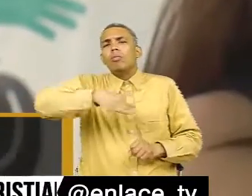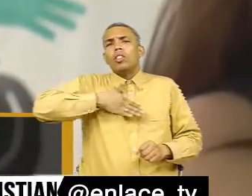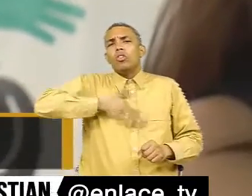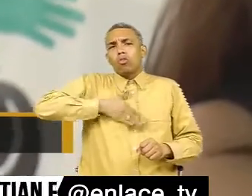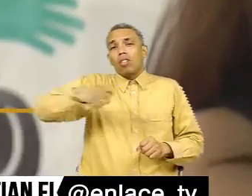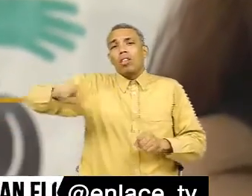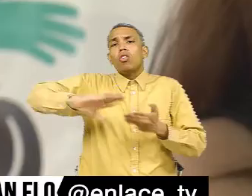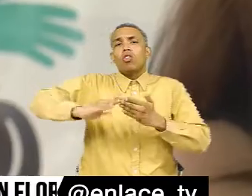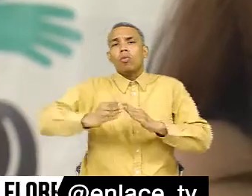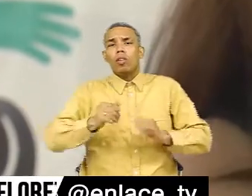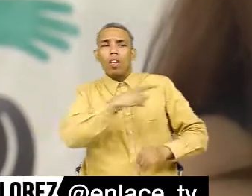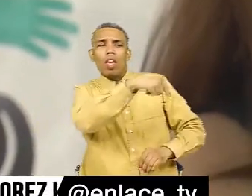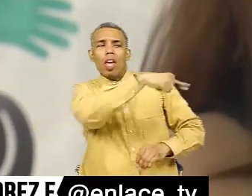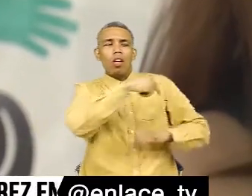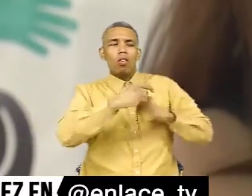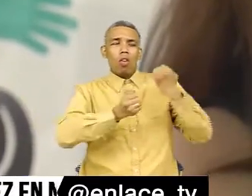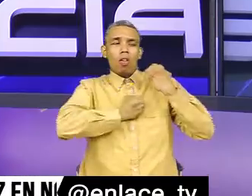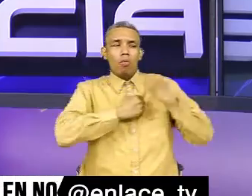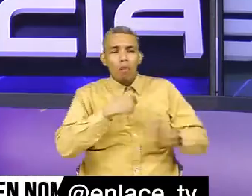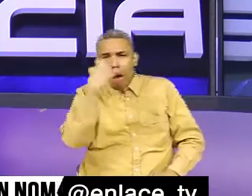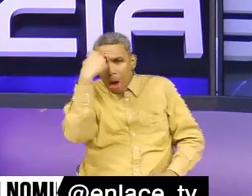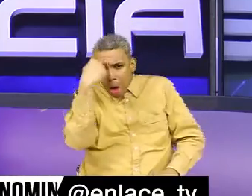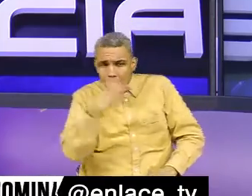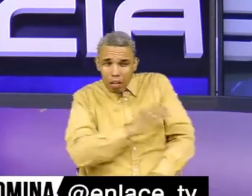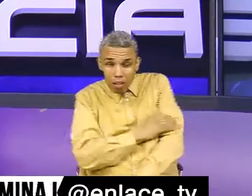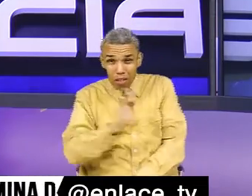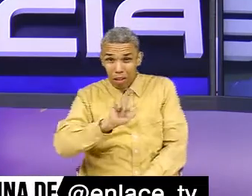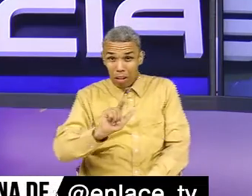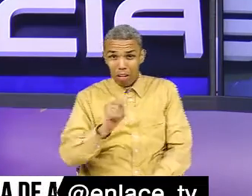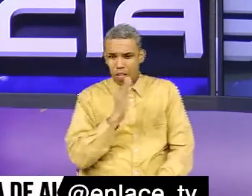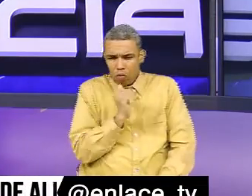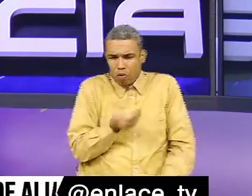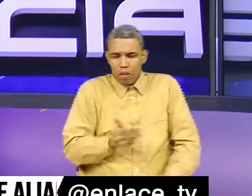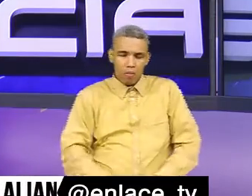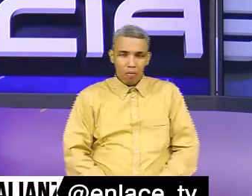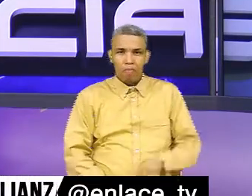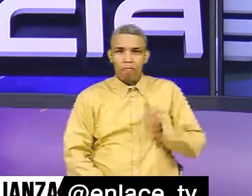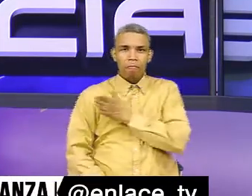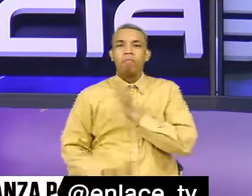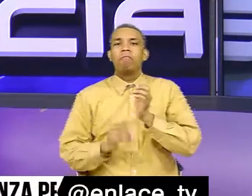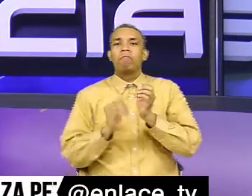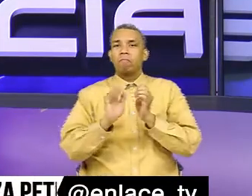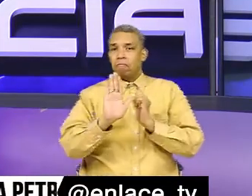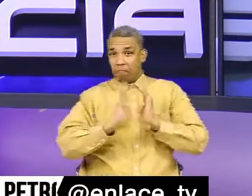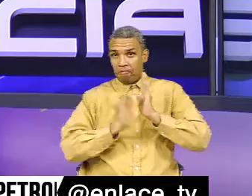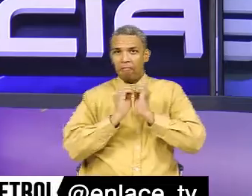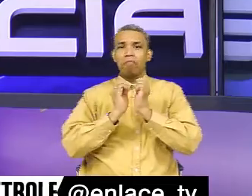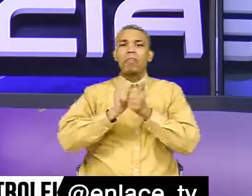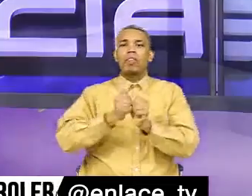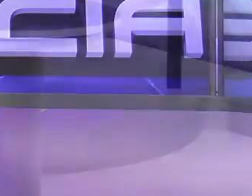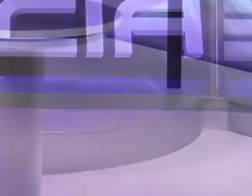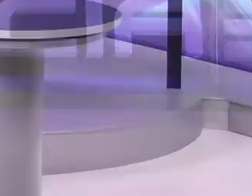sienten señaladas de subversivos sin serlo. Hacemos una pausa y al regresar información deportiva en Enlace